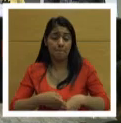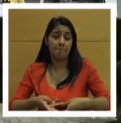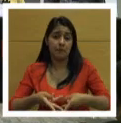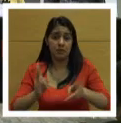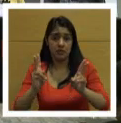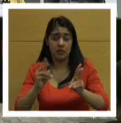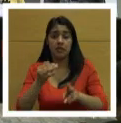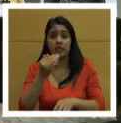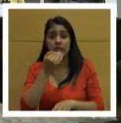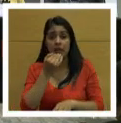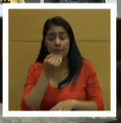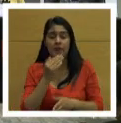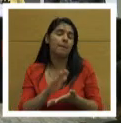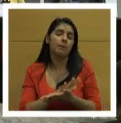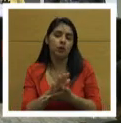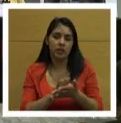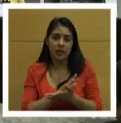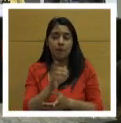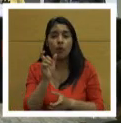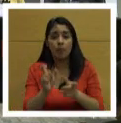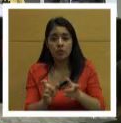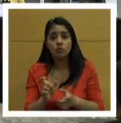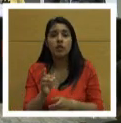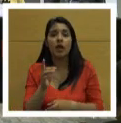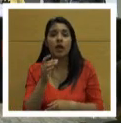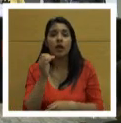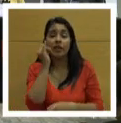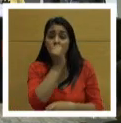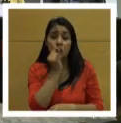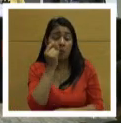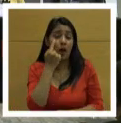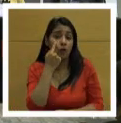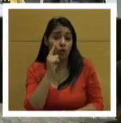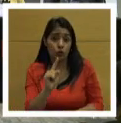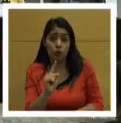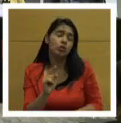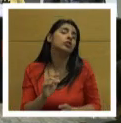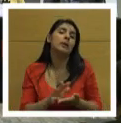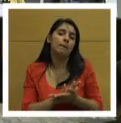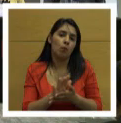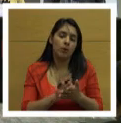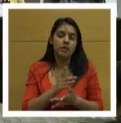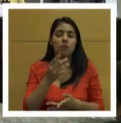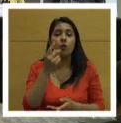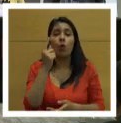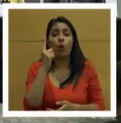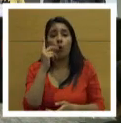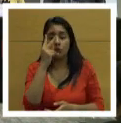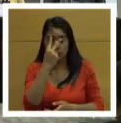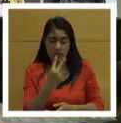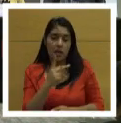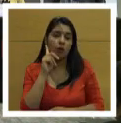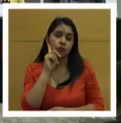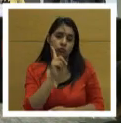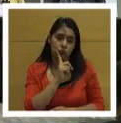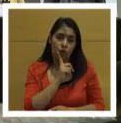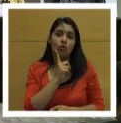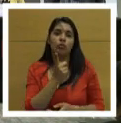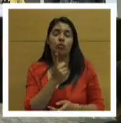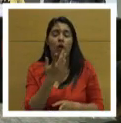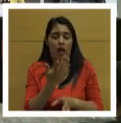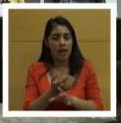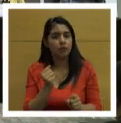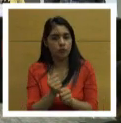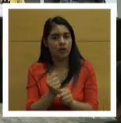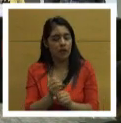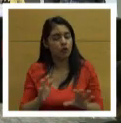que no dominan el idioma o el lenguaje o no pueden expresarse bien, como son los ciegos, los sordos, etcétera. Hay un trabajo muy intenso